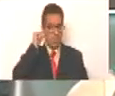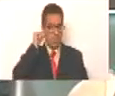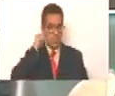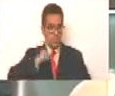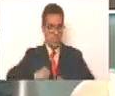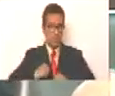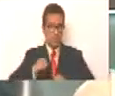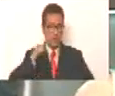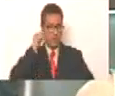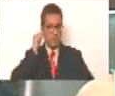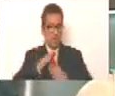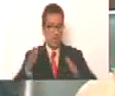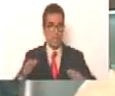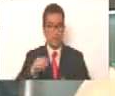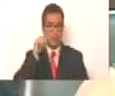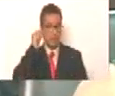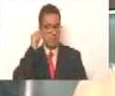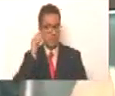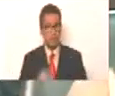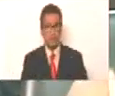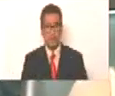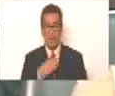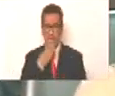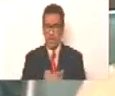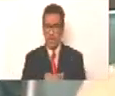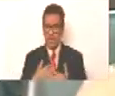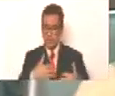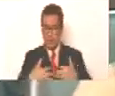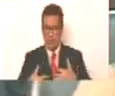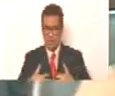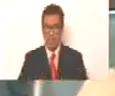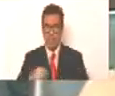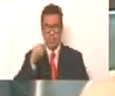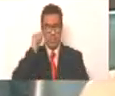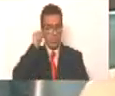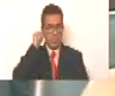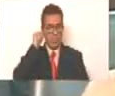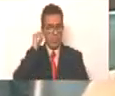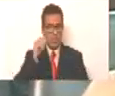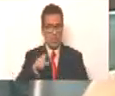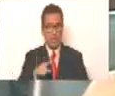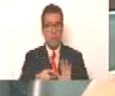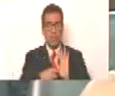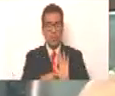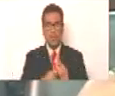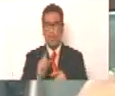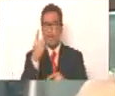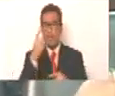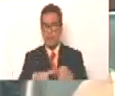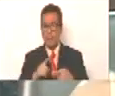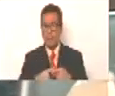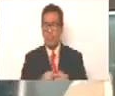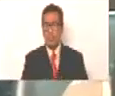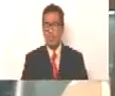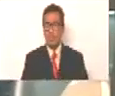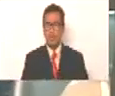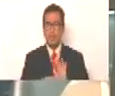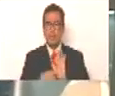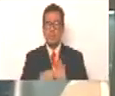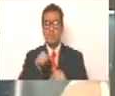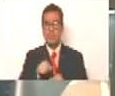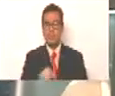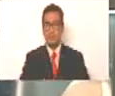extremo para las mujeres, donde gracias a la lucha de la mujer, quien ha sido la protagonista en primera fila, con su presencia dominante en las